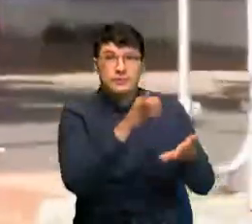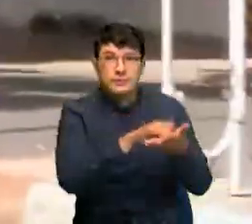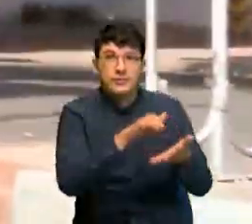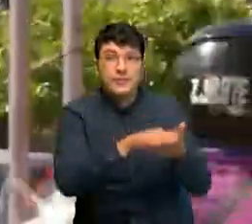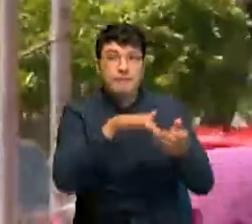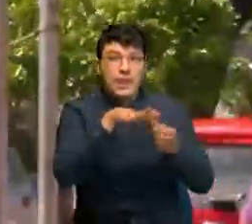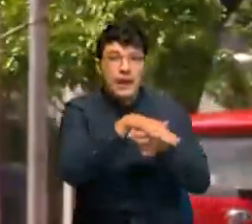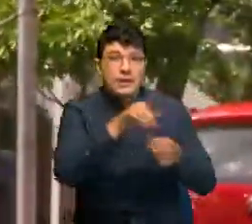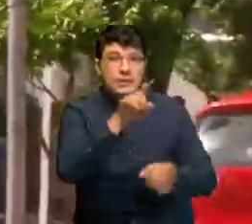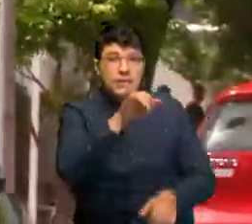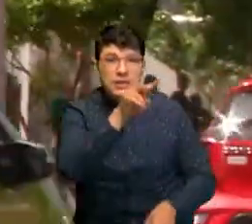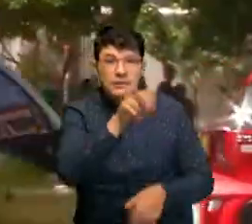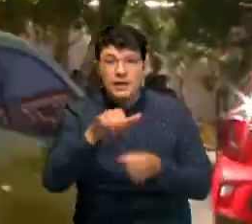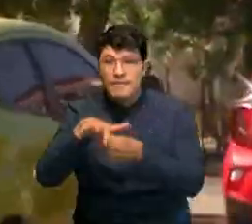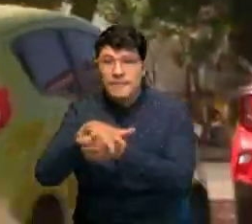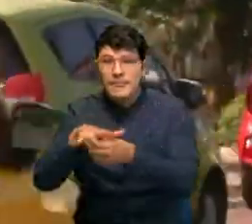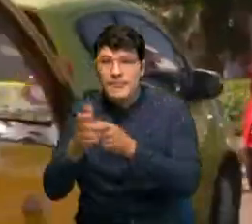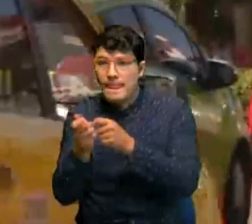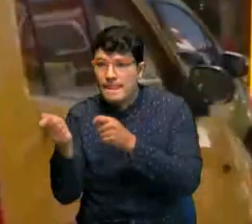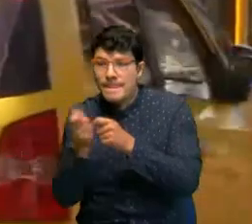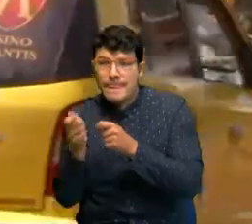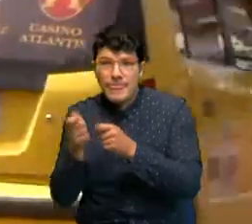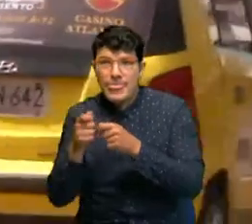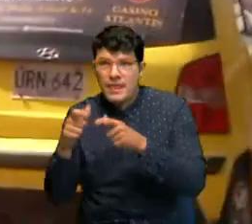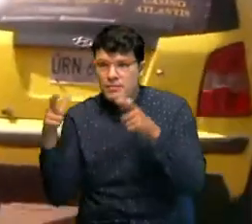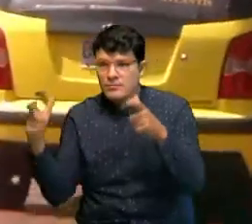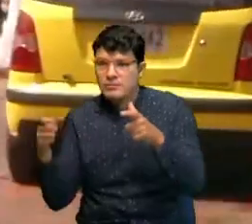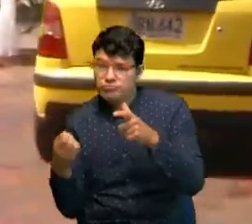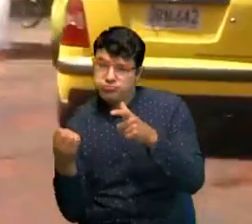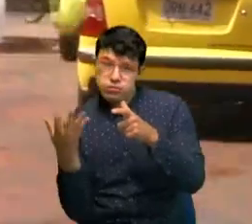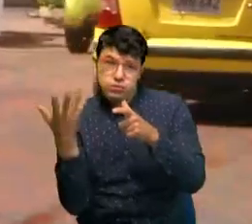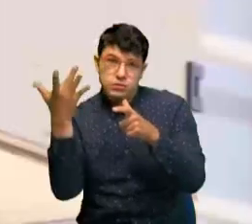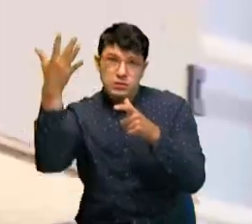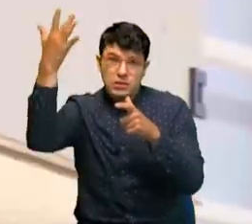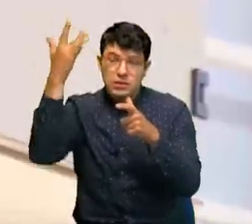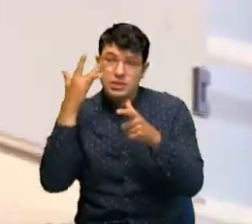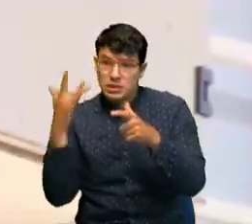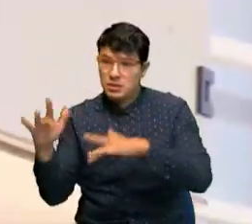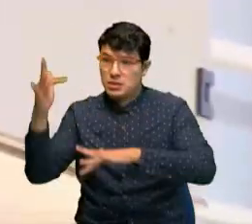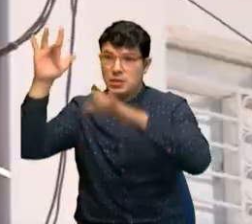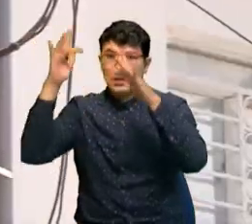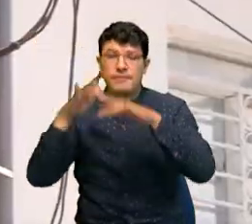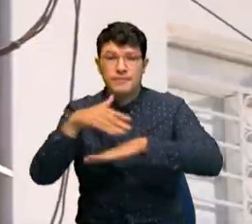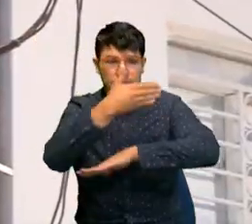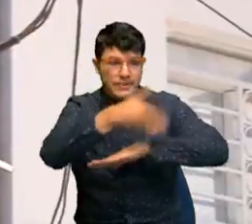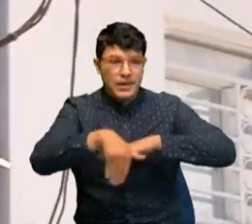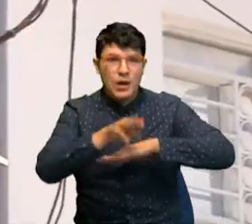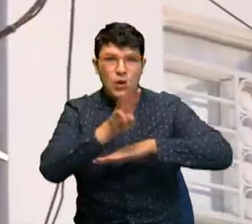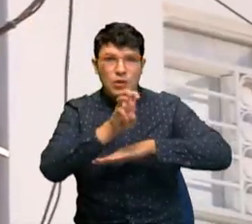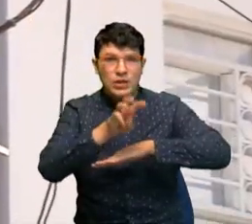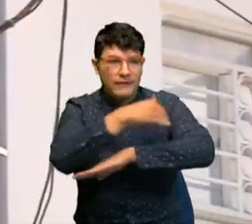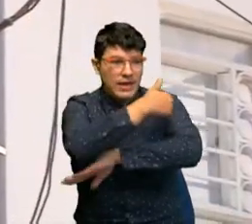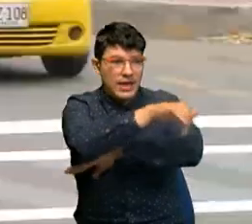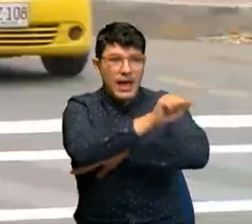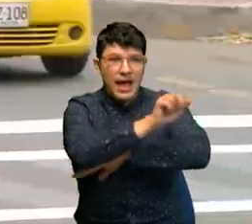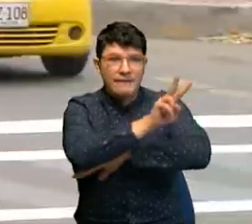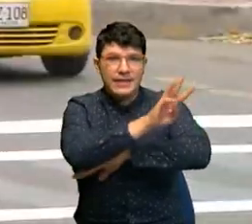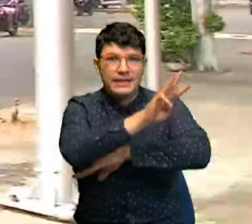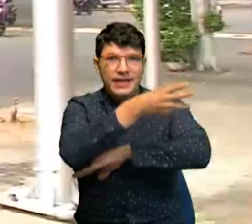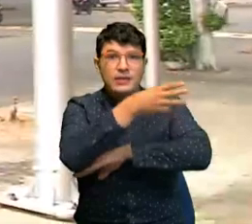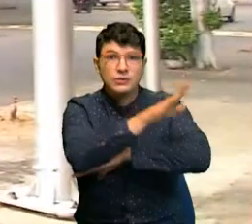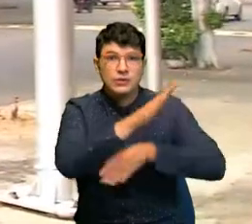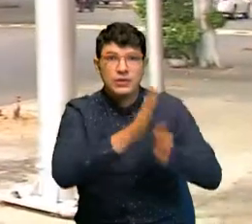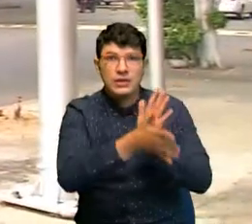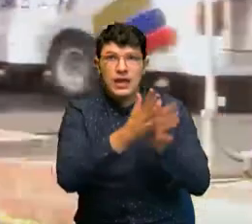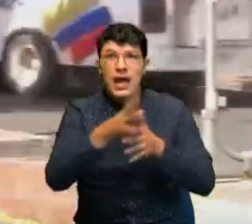Ceiba, el segundo en las inmediaciones de la Fuente Luminosa y el último en la calle Octava con avenida Tercera del Centro. A diferencia